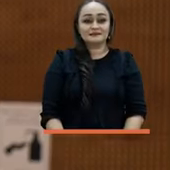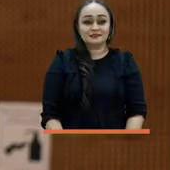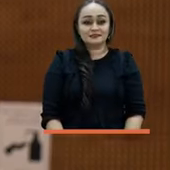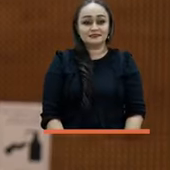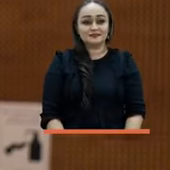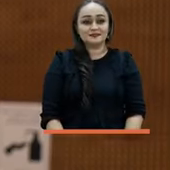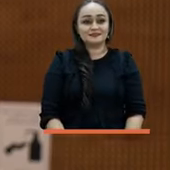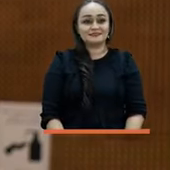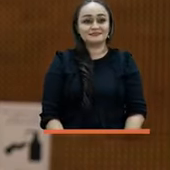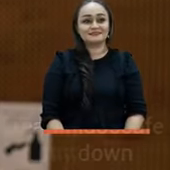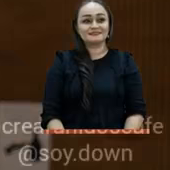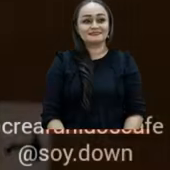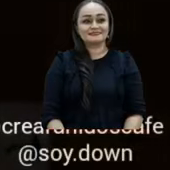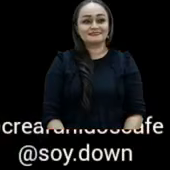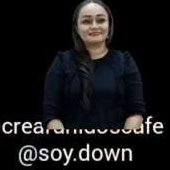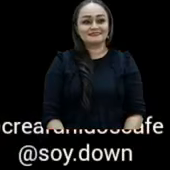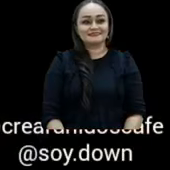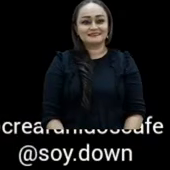videito